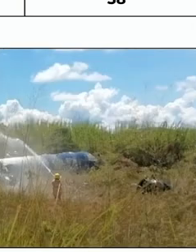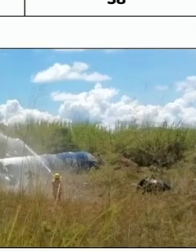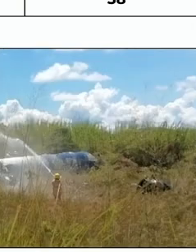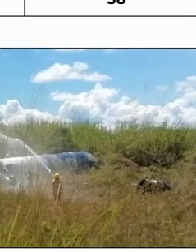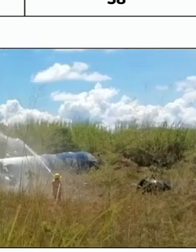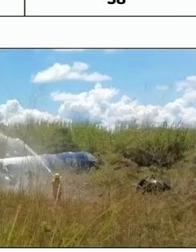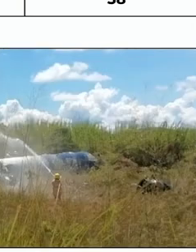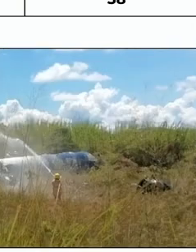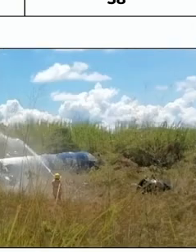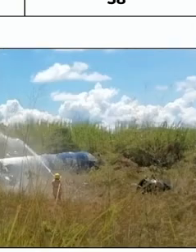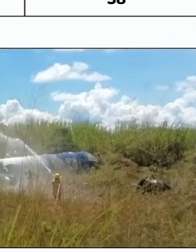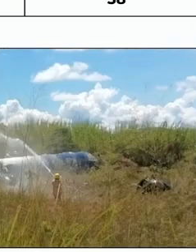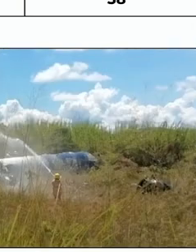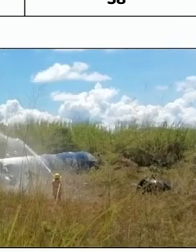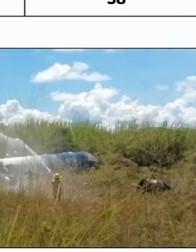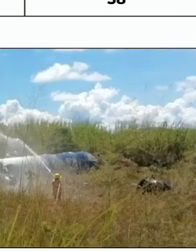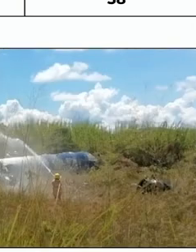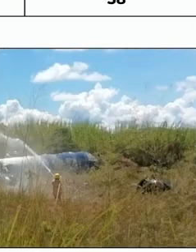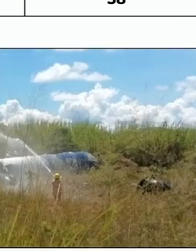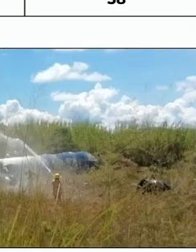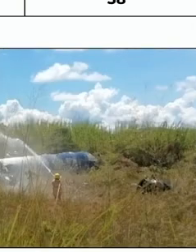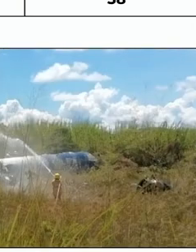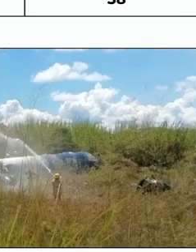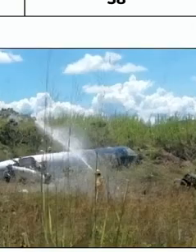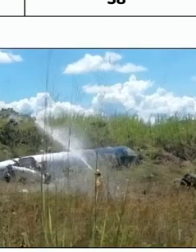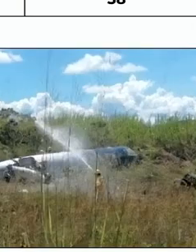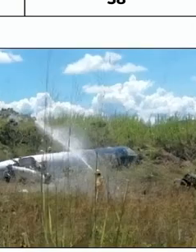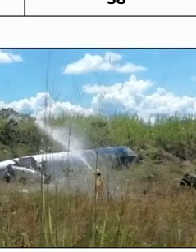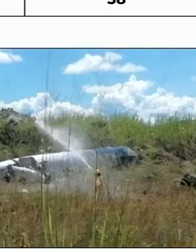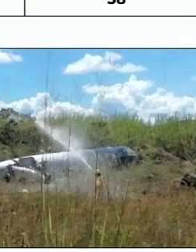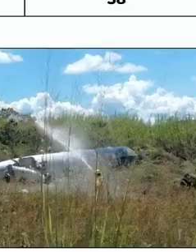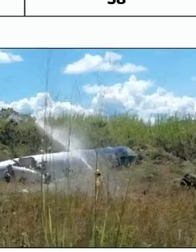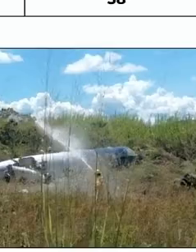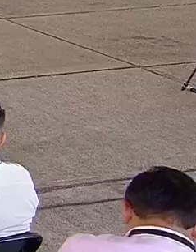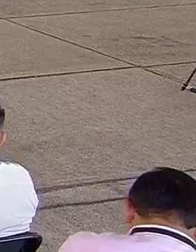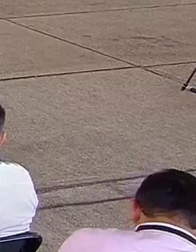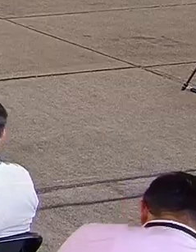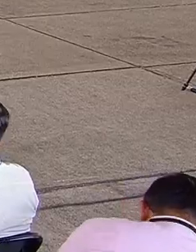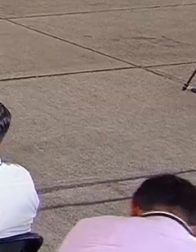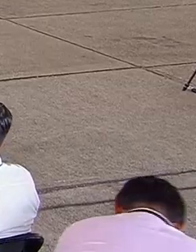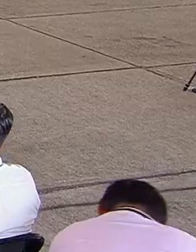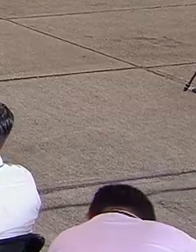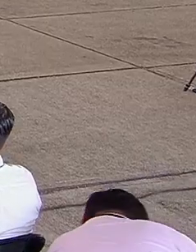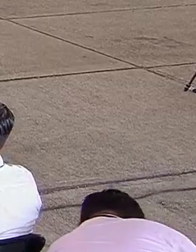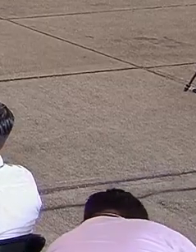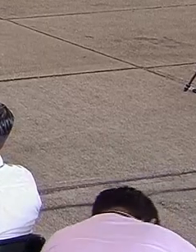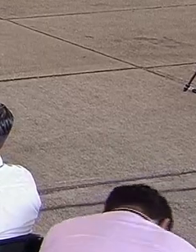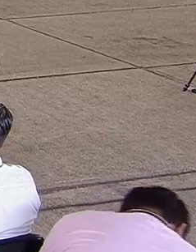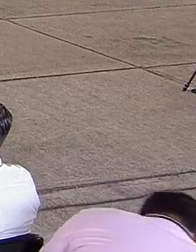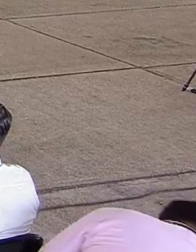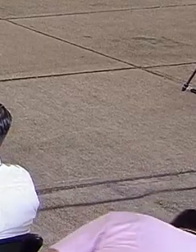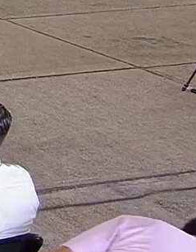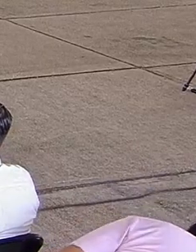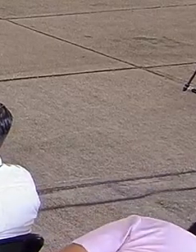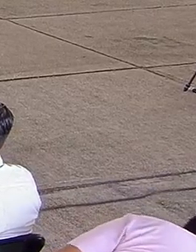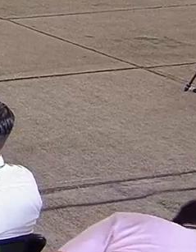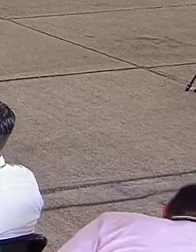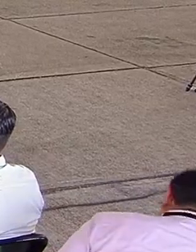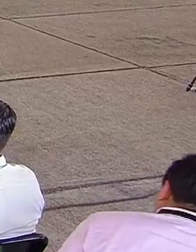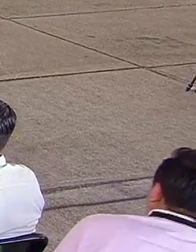15 actividades y personas asistidas 38. En lo que se refiere al Plan Marina,